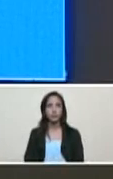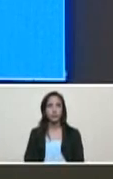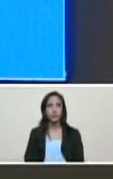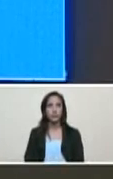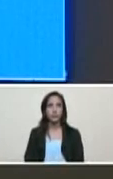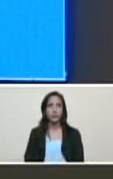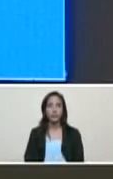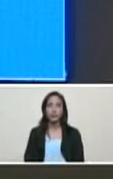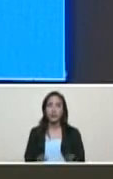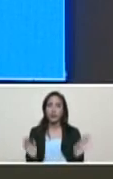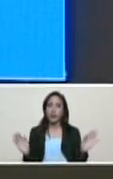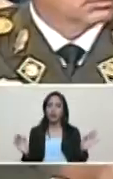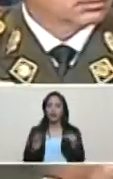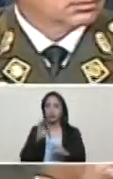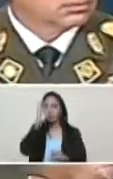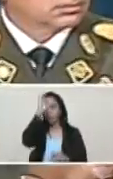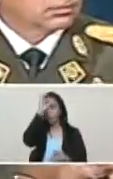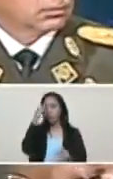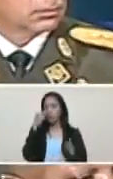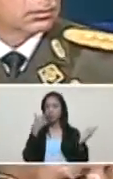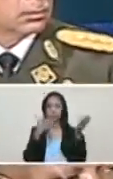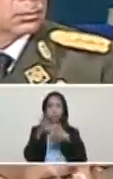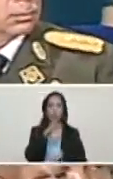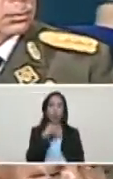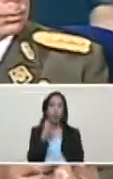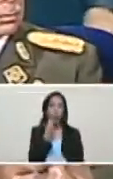no sé hasta dónde la juventud más joven